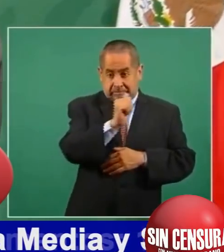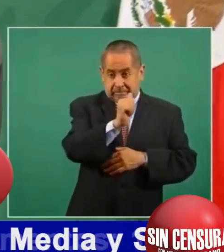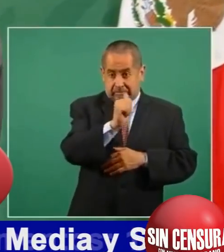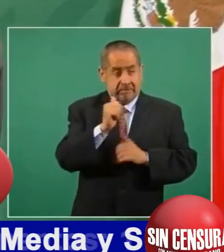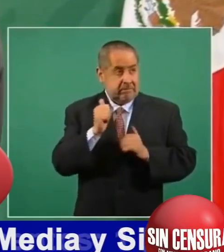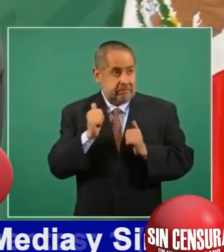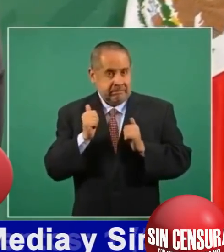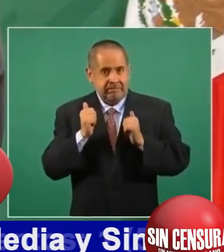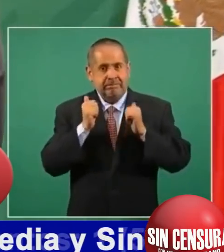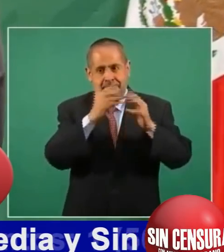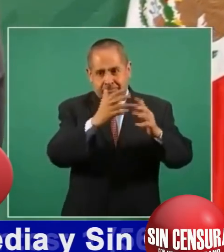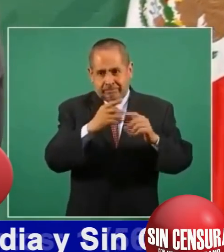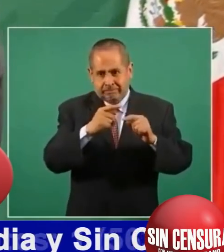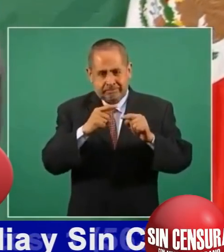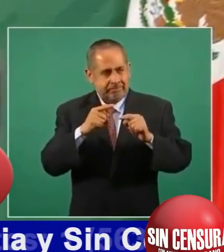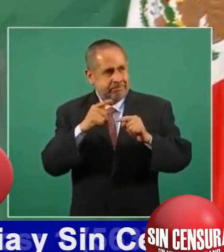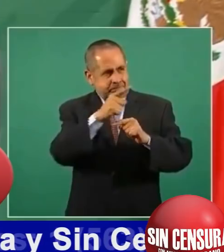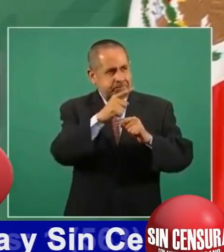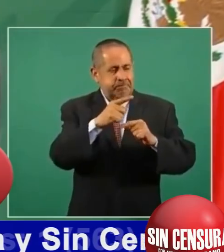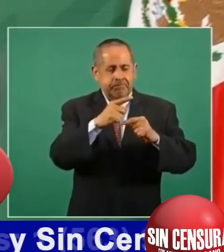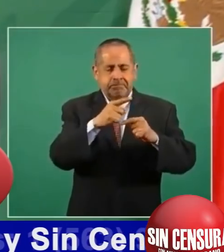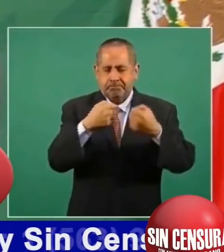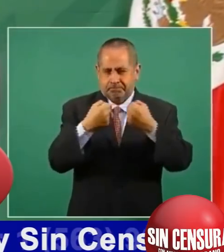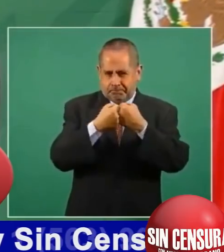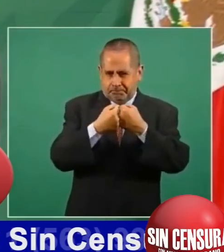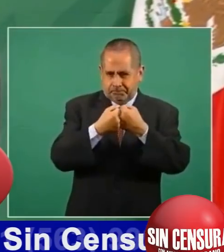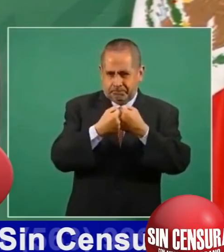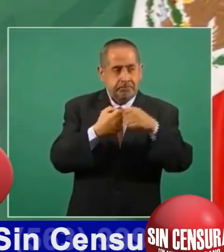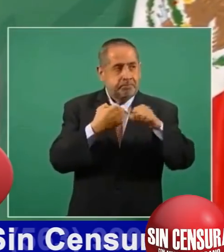estados de la frontera norte,